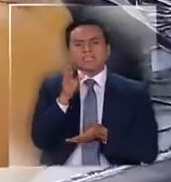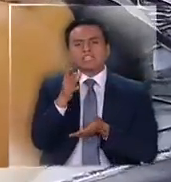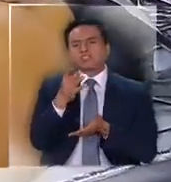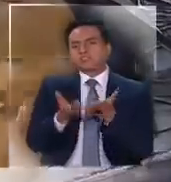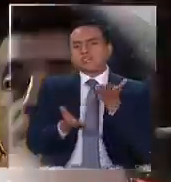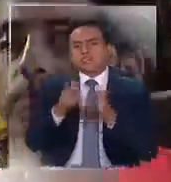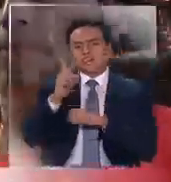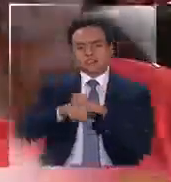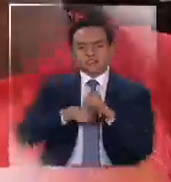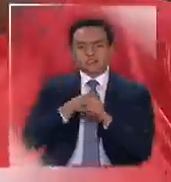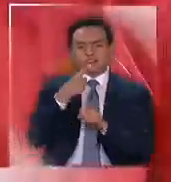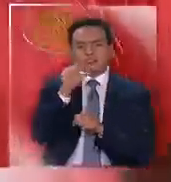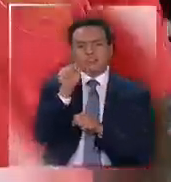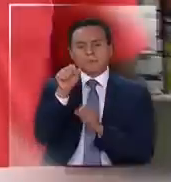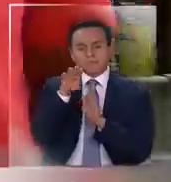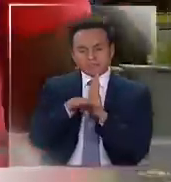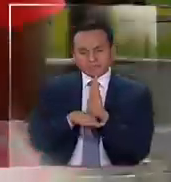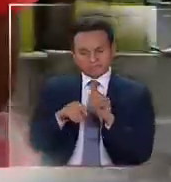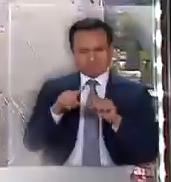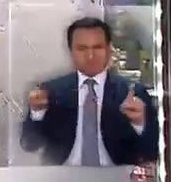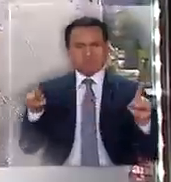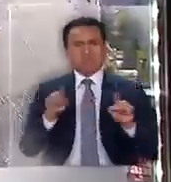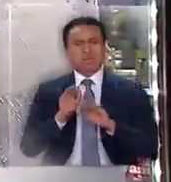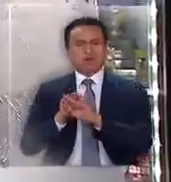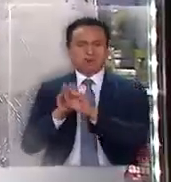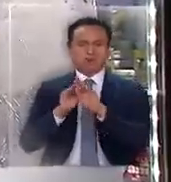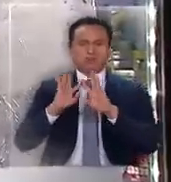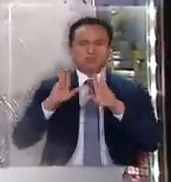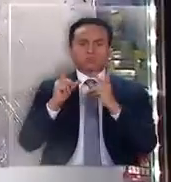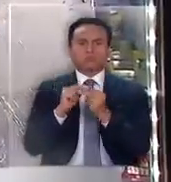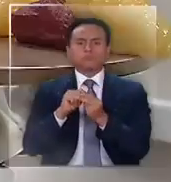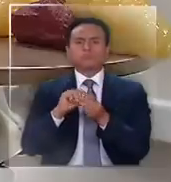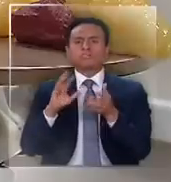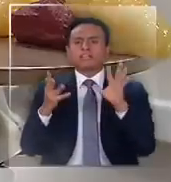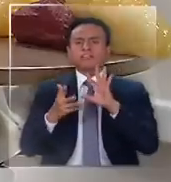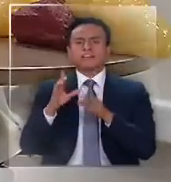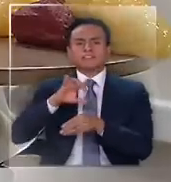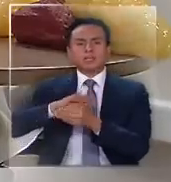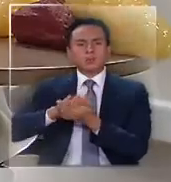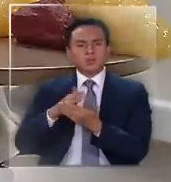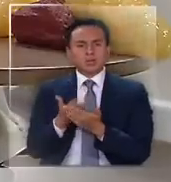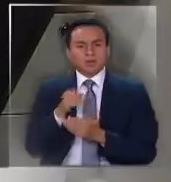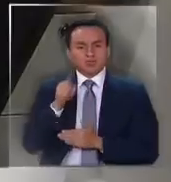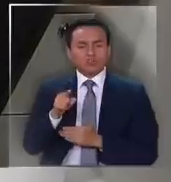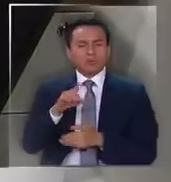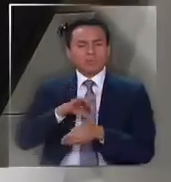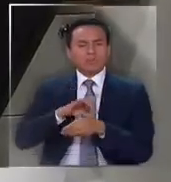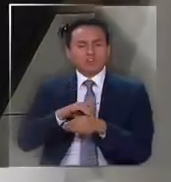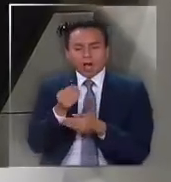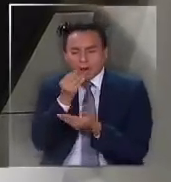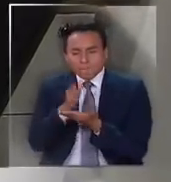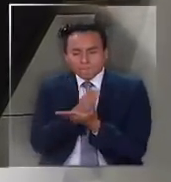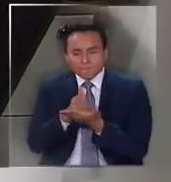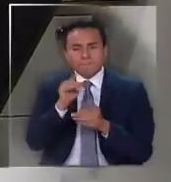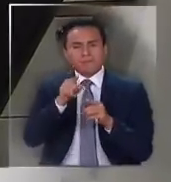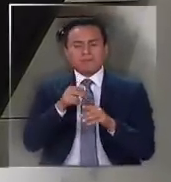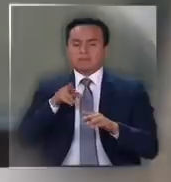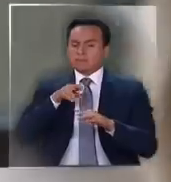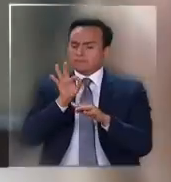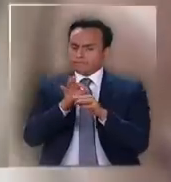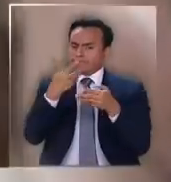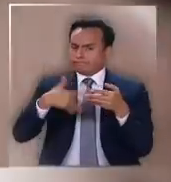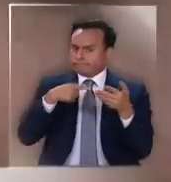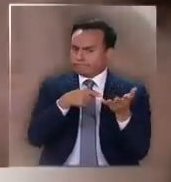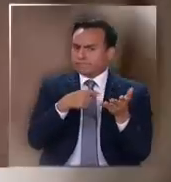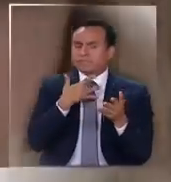por debajo de los 160 mínimos que recomienda la Organización Mundial de la Salud. Por eso los médicos nutriólogos lo siguen recomendando.